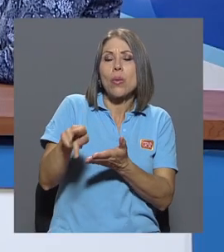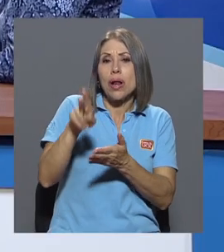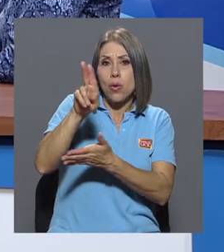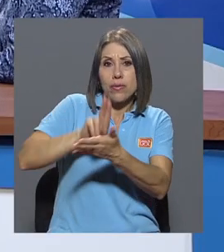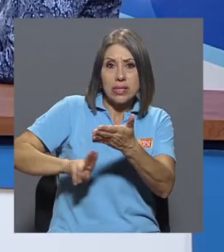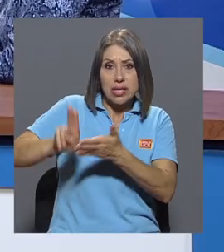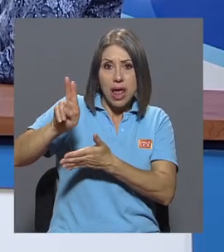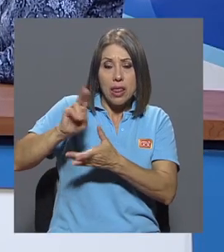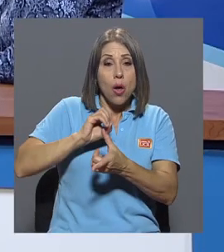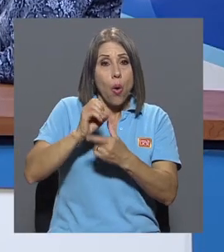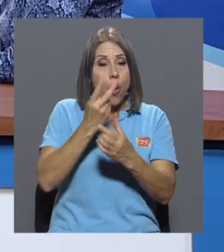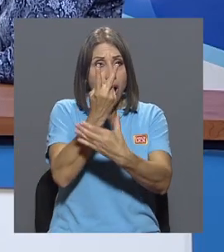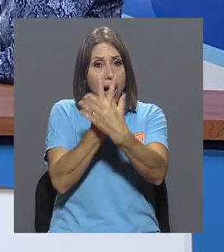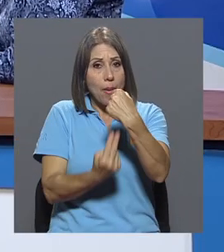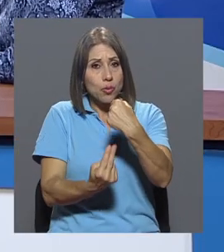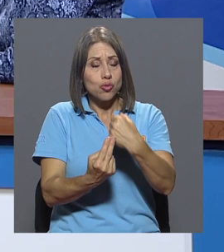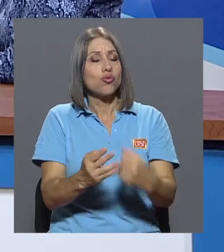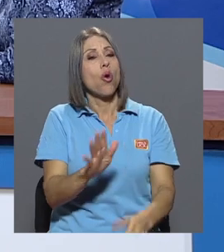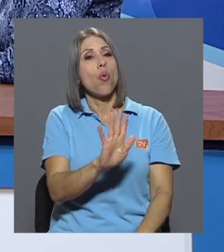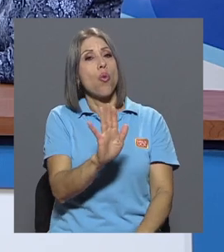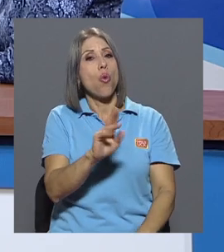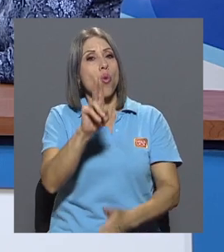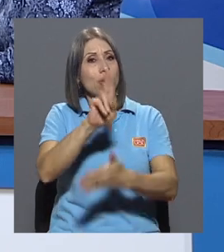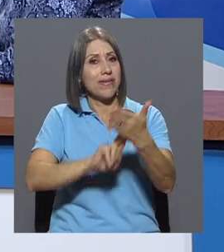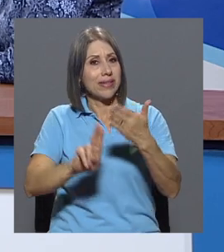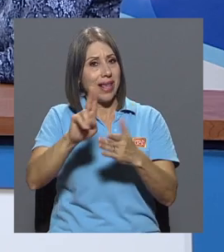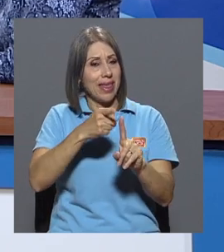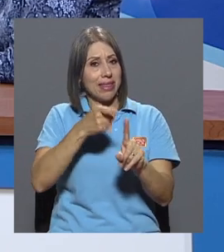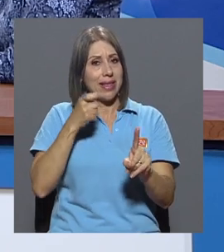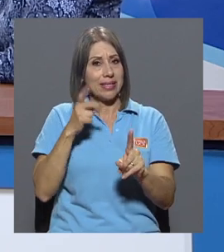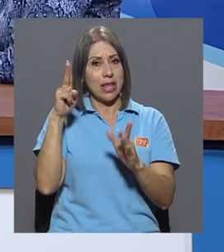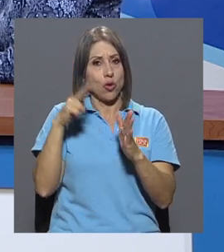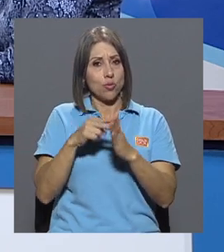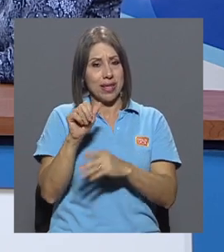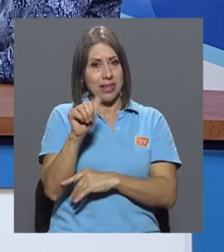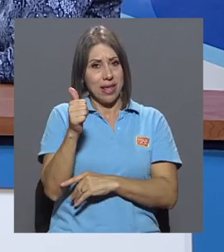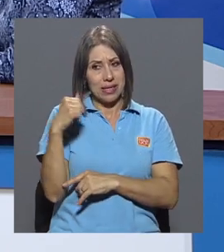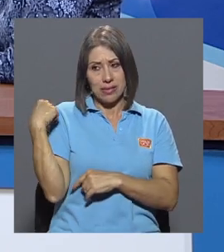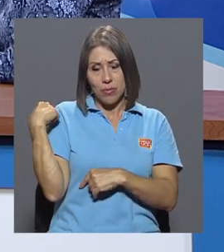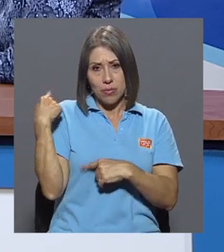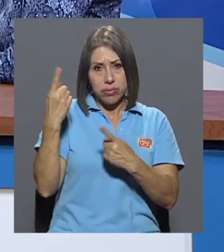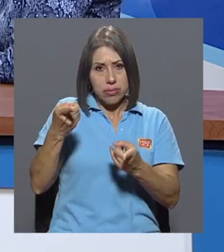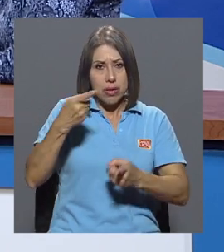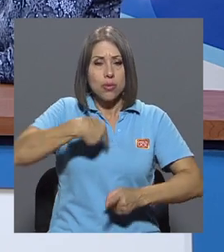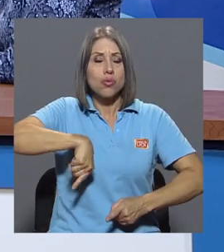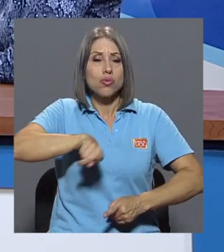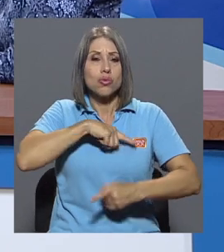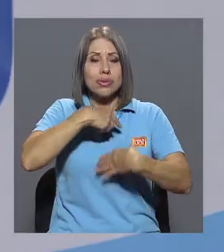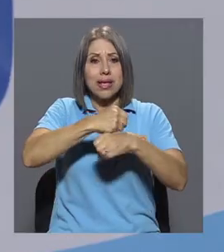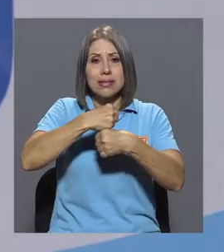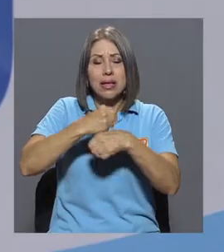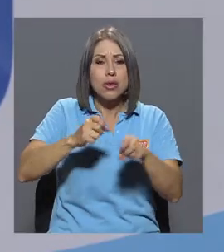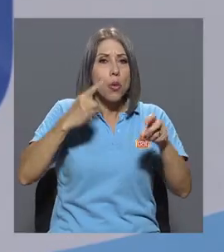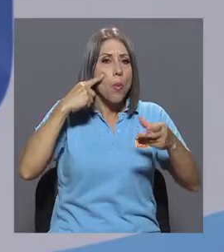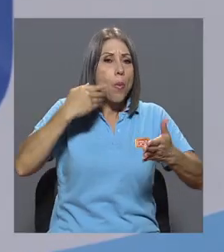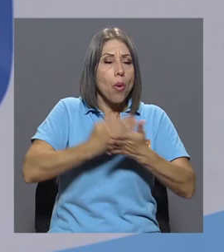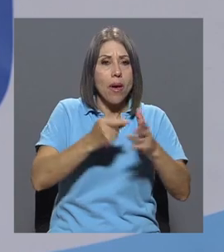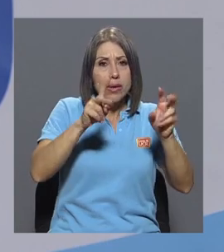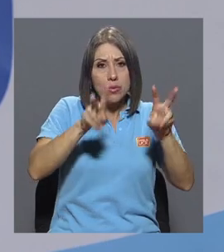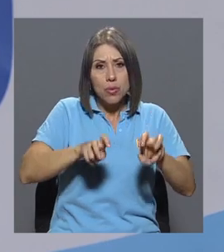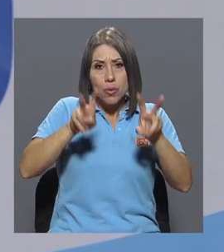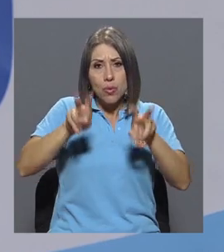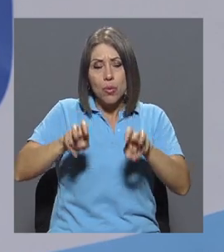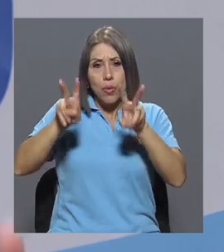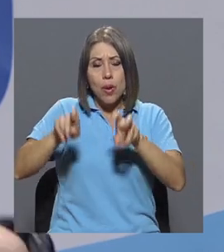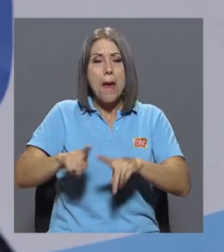ambos en la universidad desde el 2010 nosotros hemos estado realizando pruebas pero en lápiz y